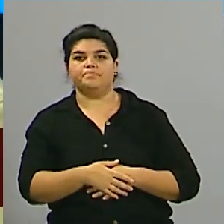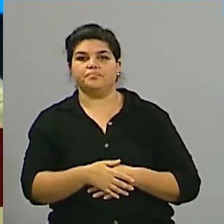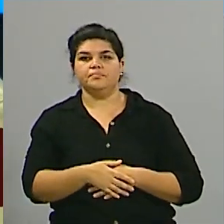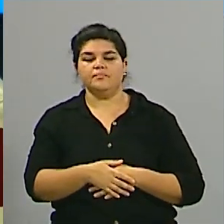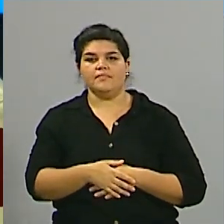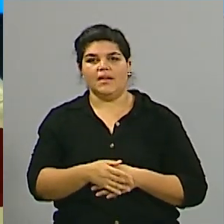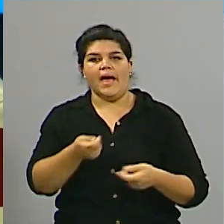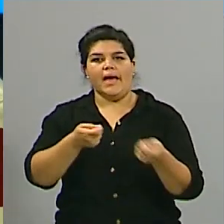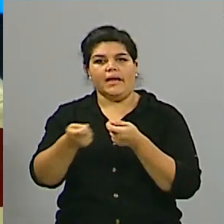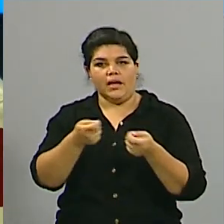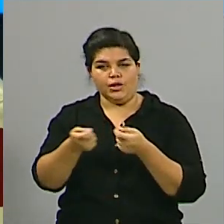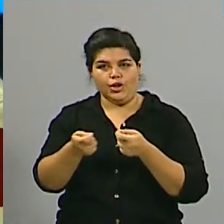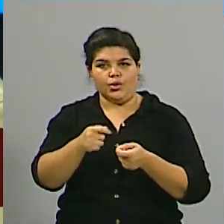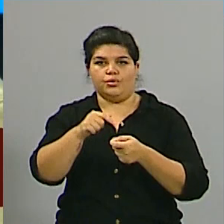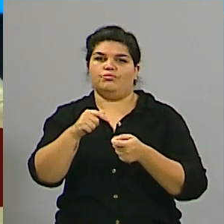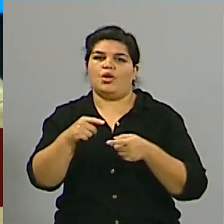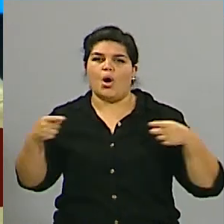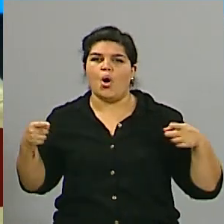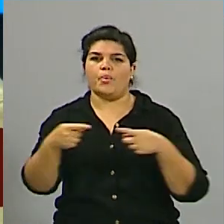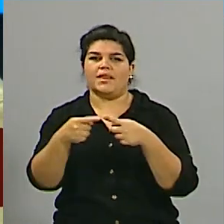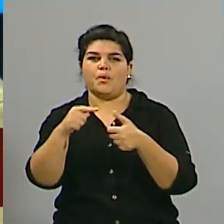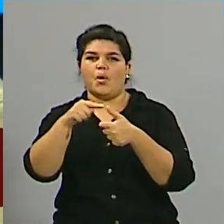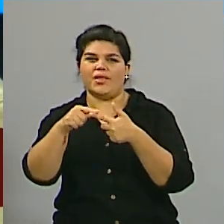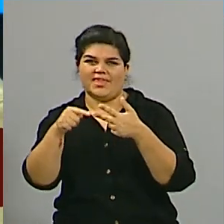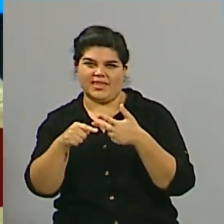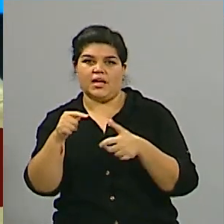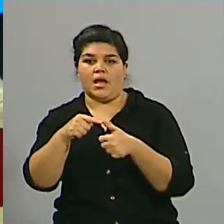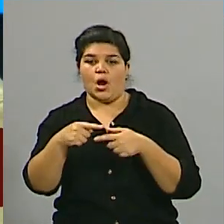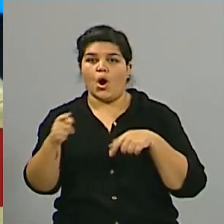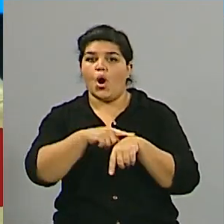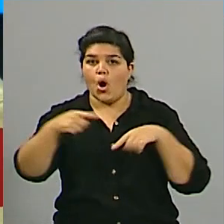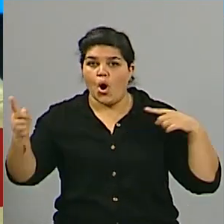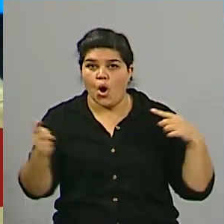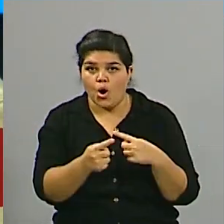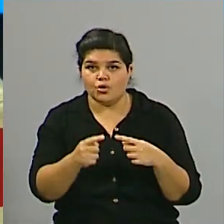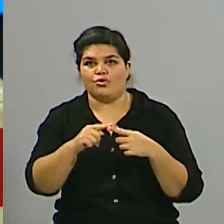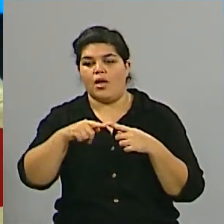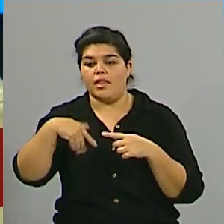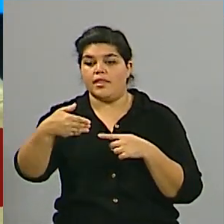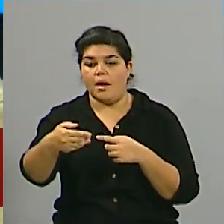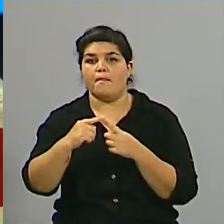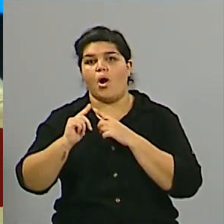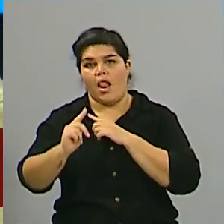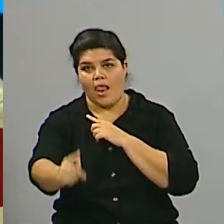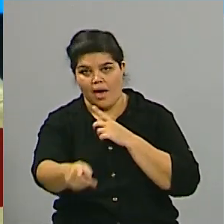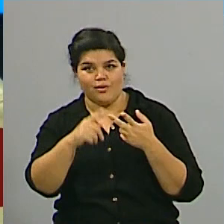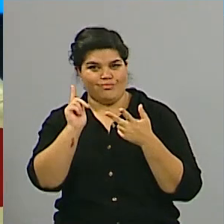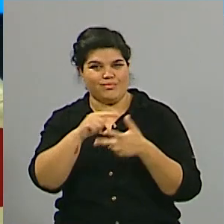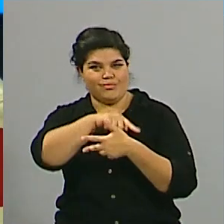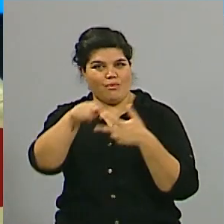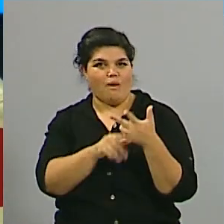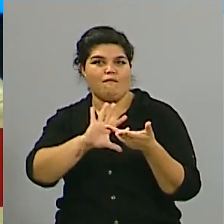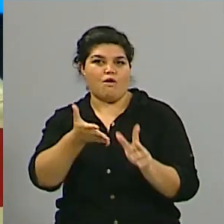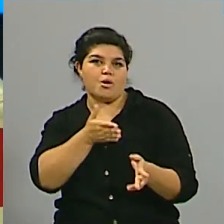objetivos a corto, mediano y largo plazo. Tenemos que trabajar fuertemente en eso y después abordar este tema que yo digo